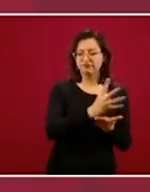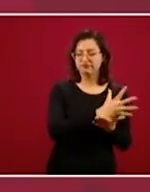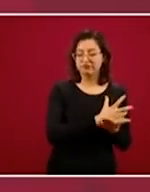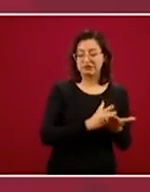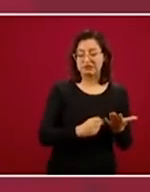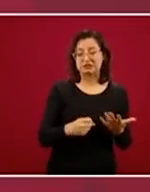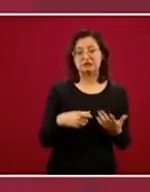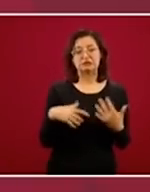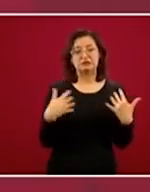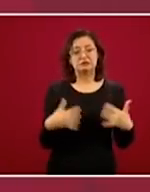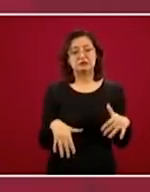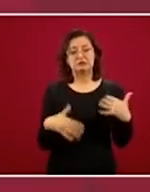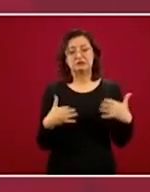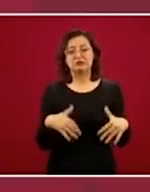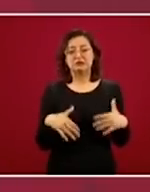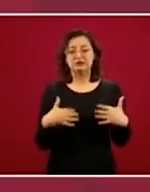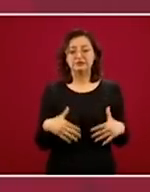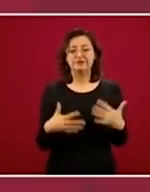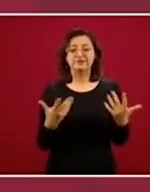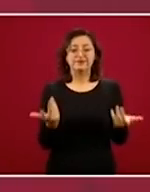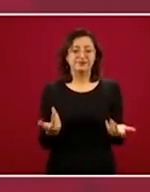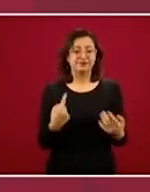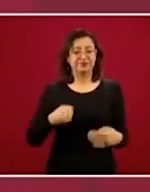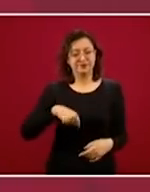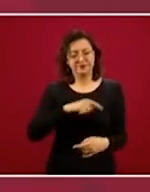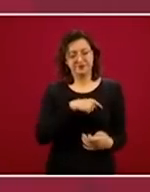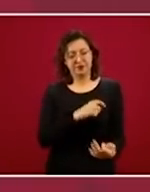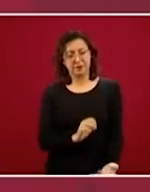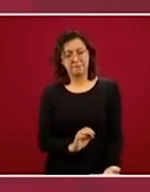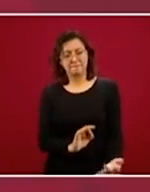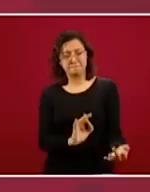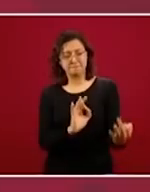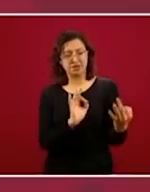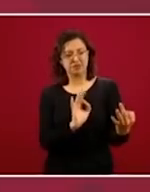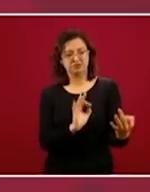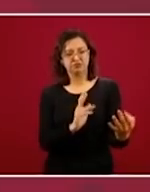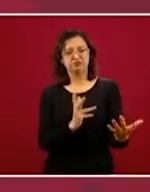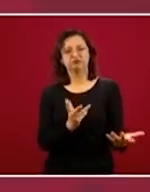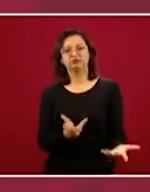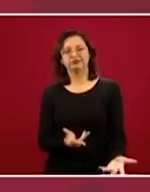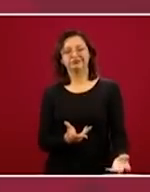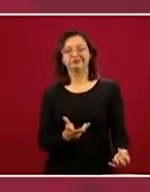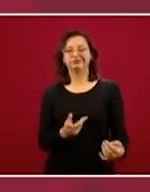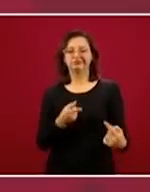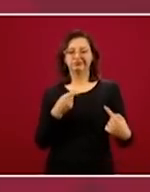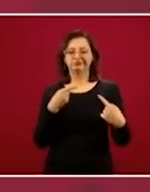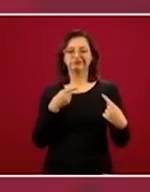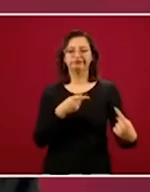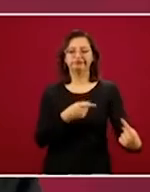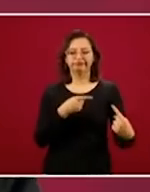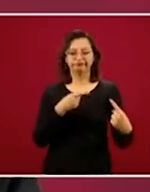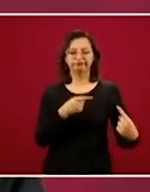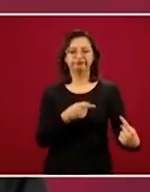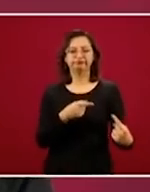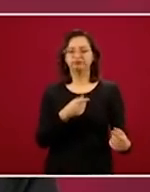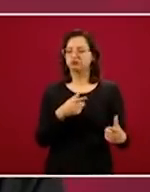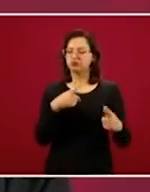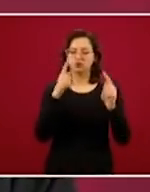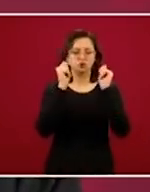y hemos enfrentado resistencias pero va